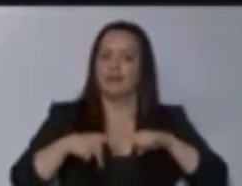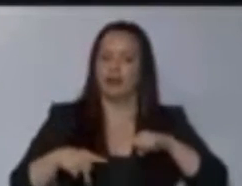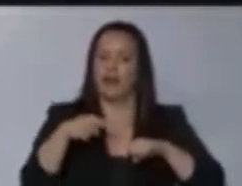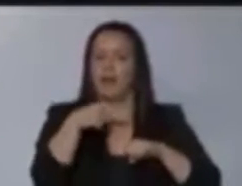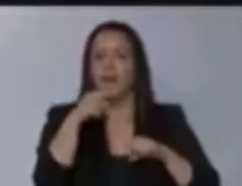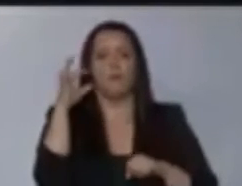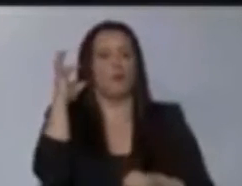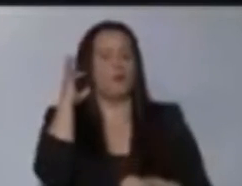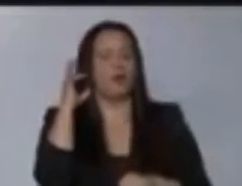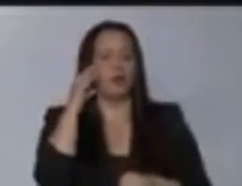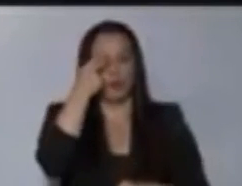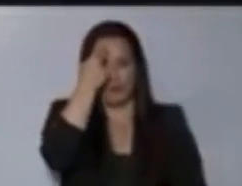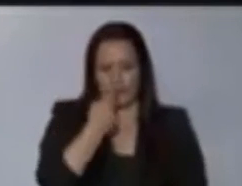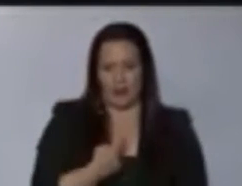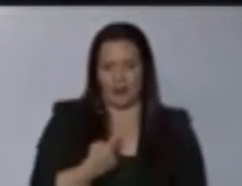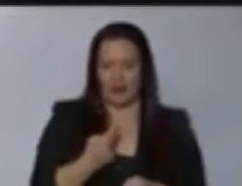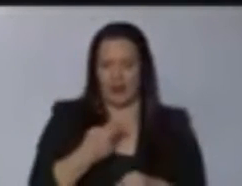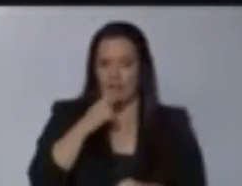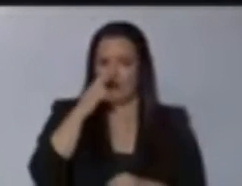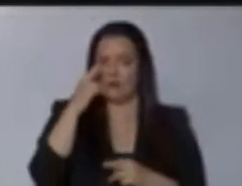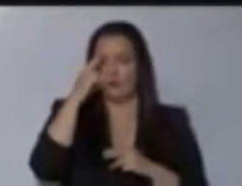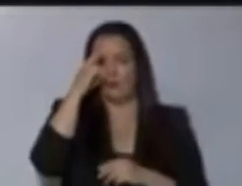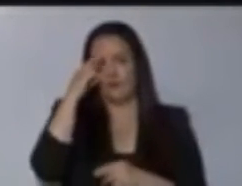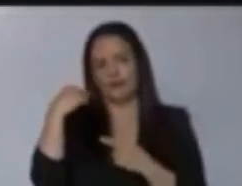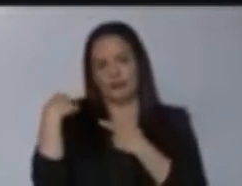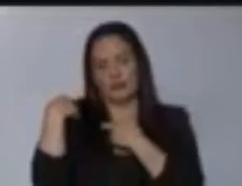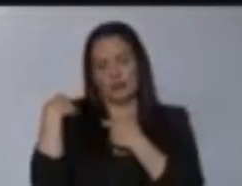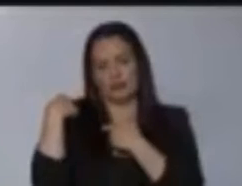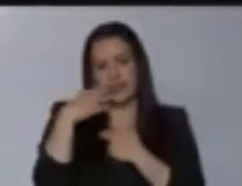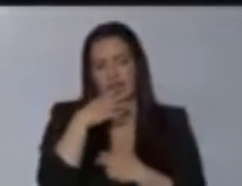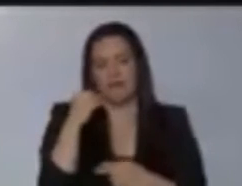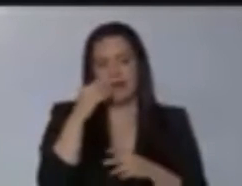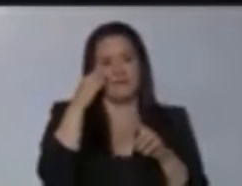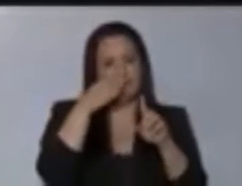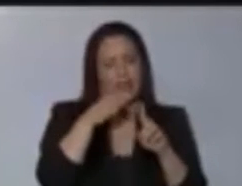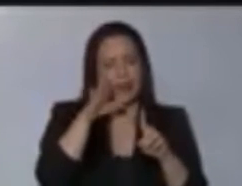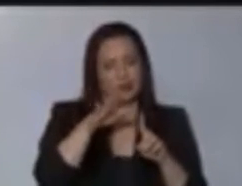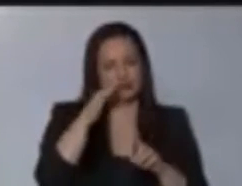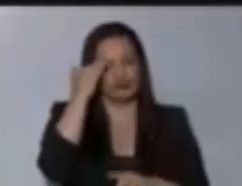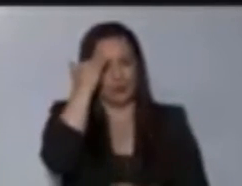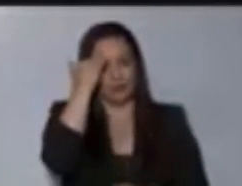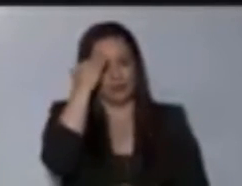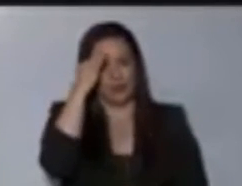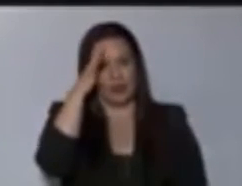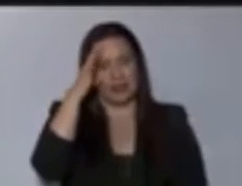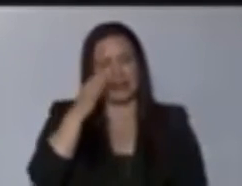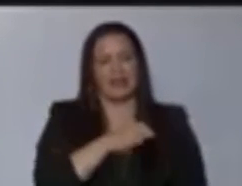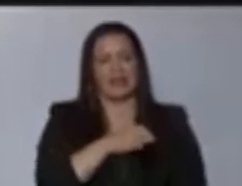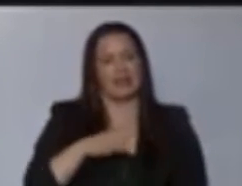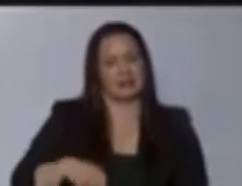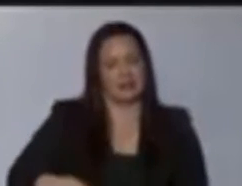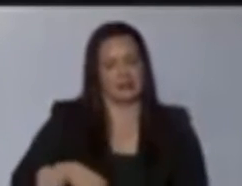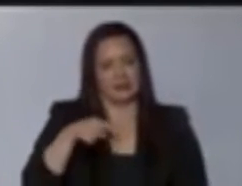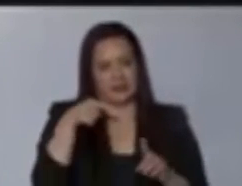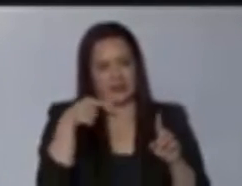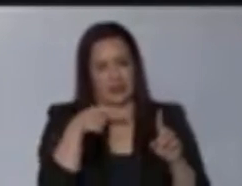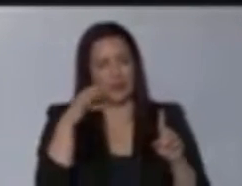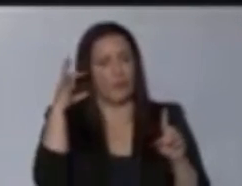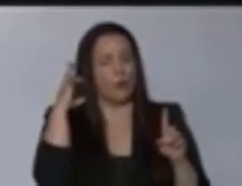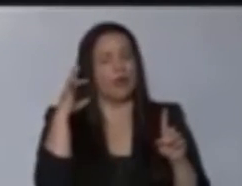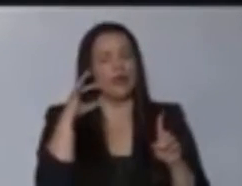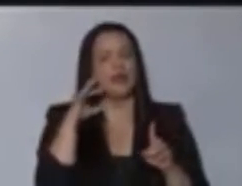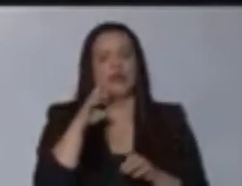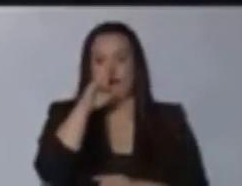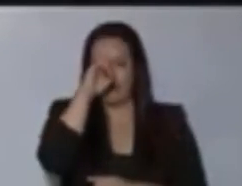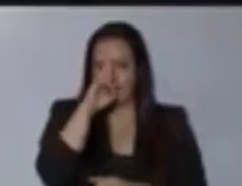responsable fiel a sus convicciones creyente pero también es una mujer que respeta los derechos